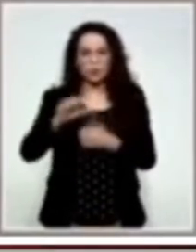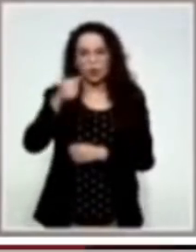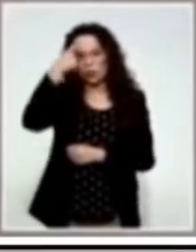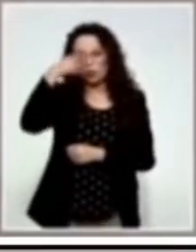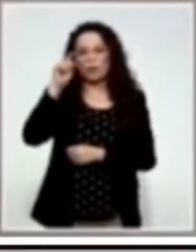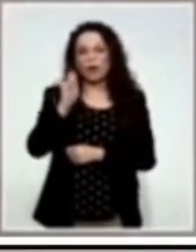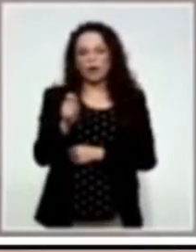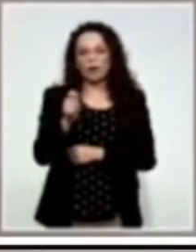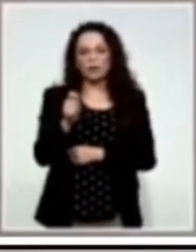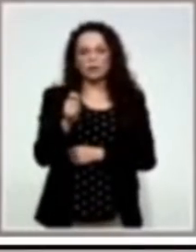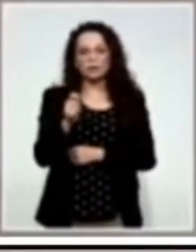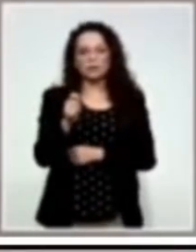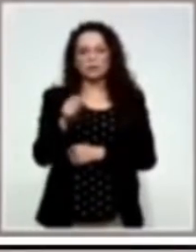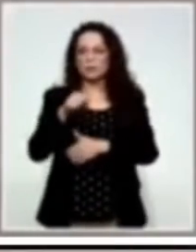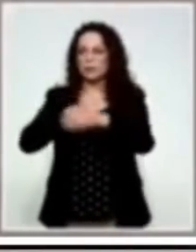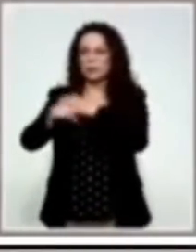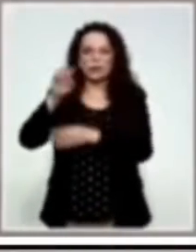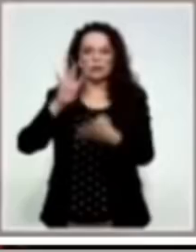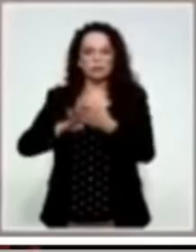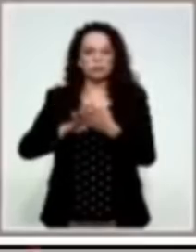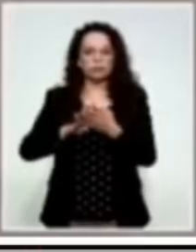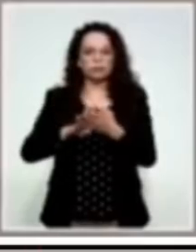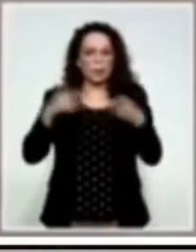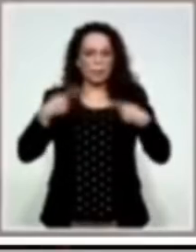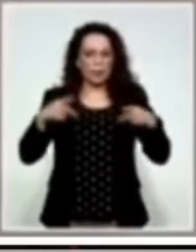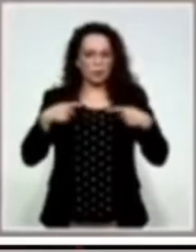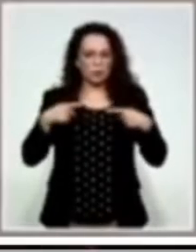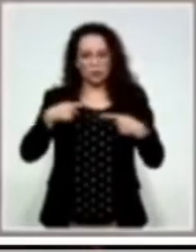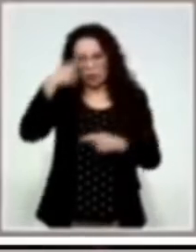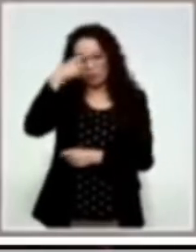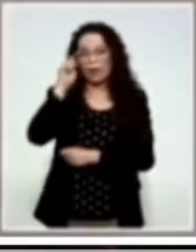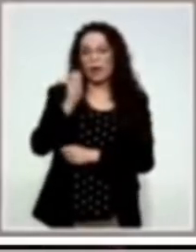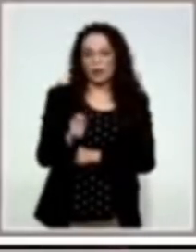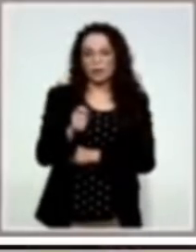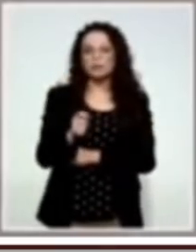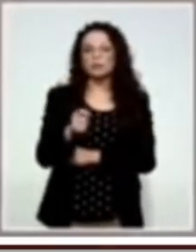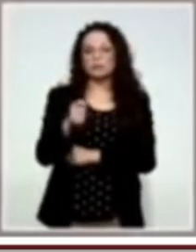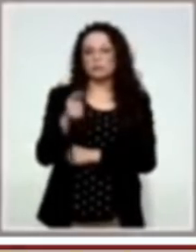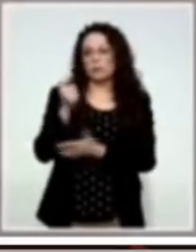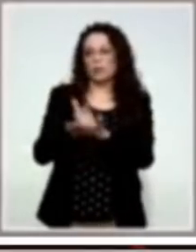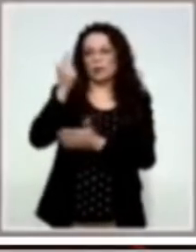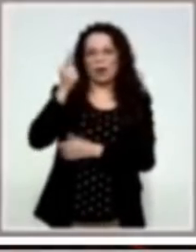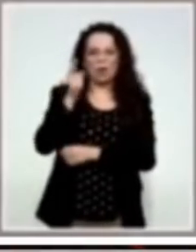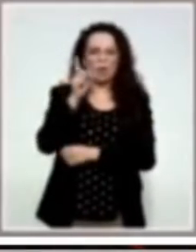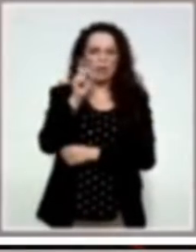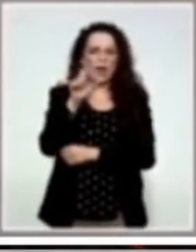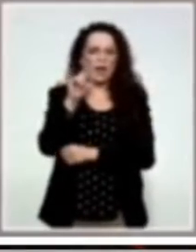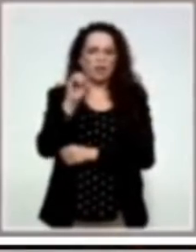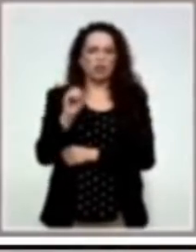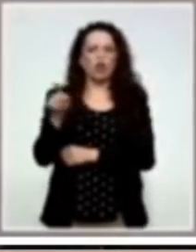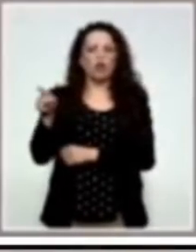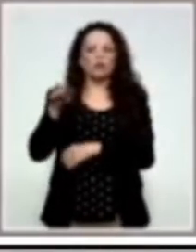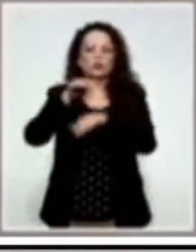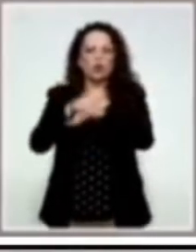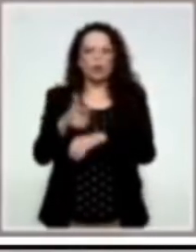prisión preventiva oficiosa para delitos fiscales. ¿Cuándo habían visto ustedes esto? Y